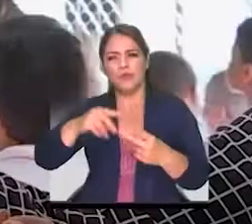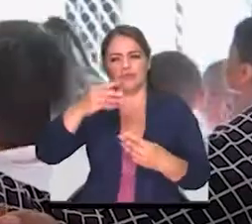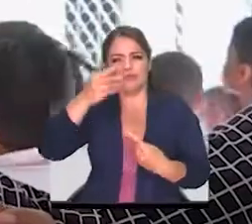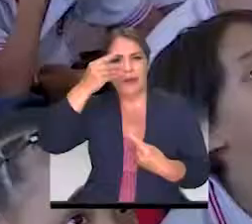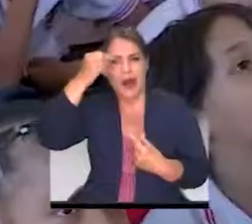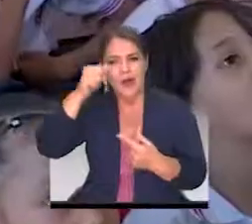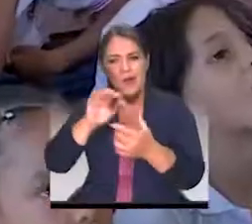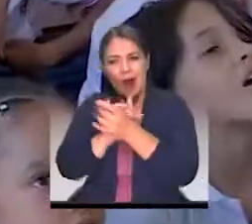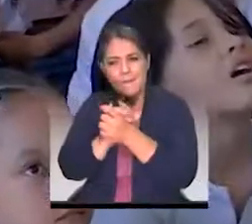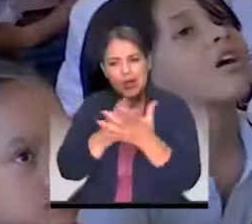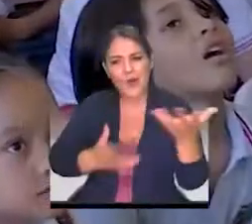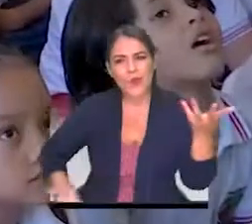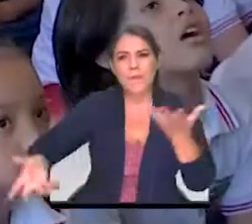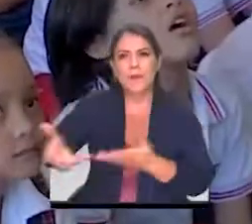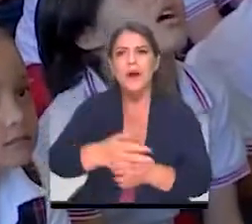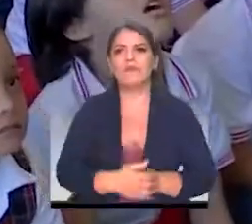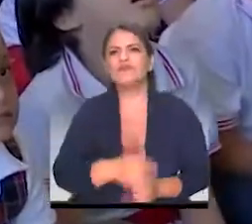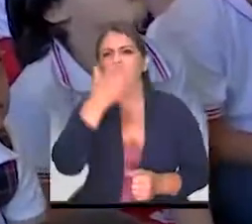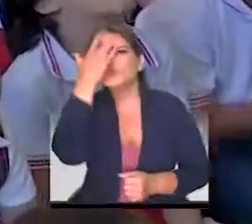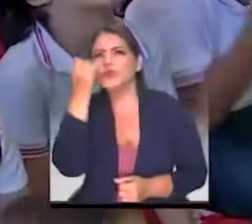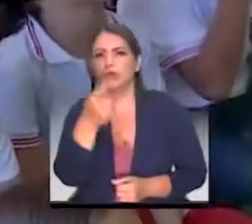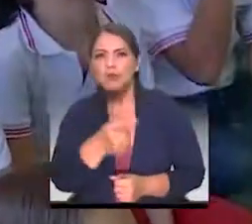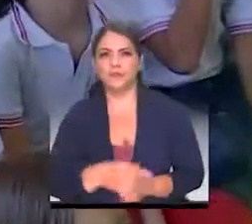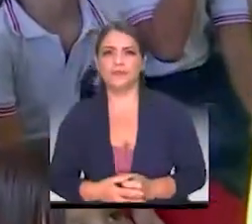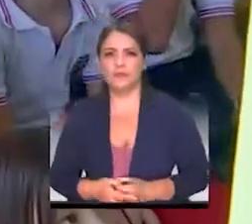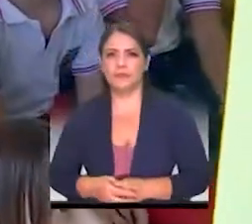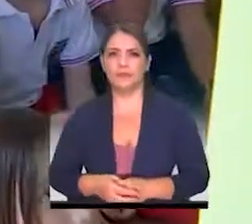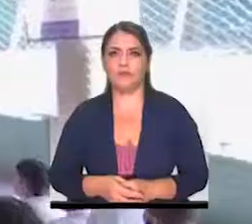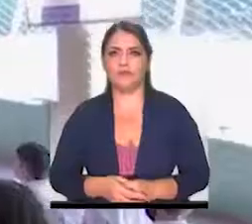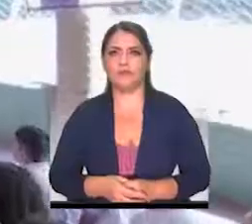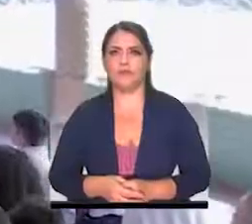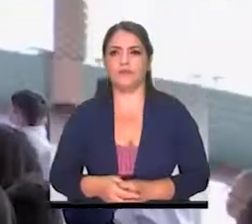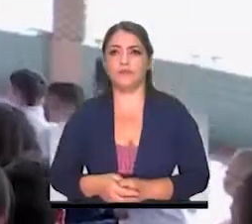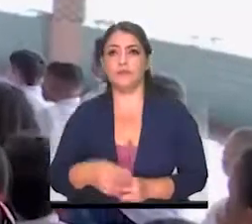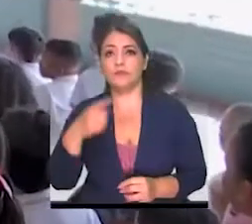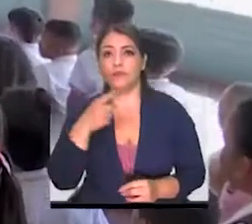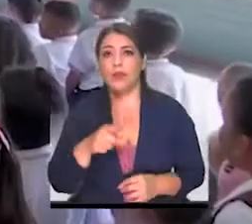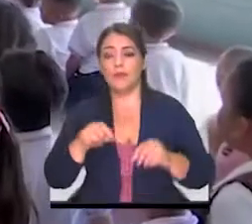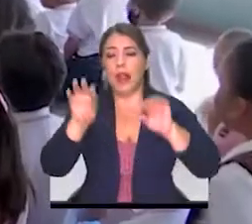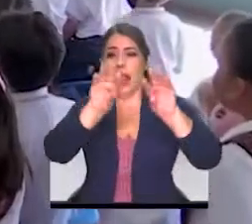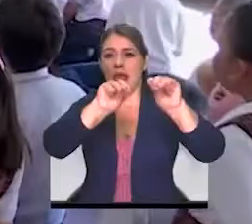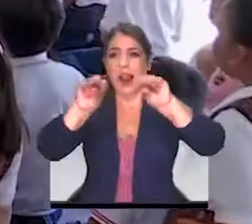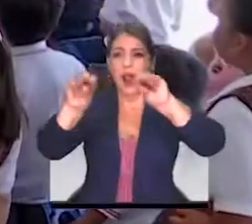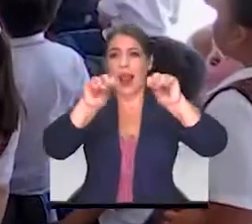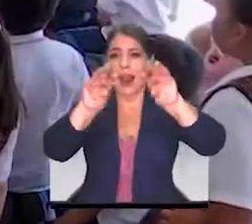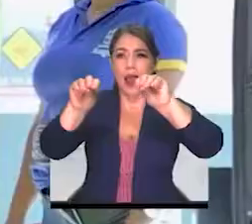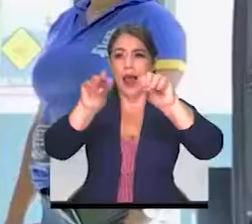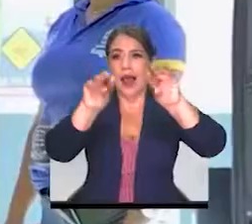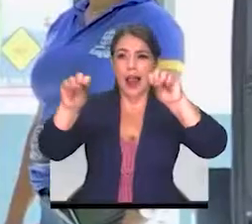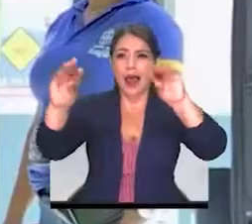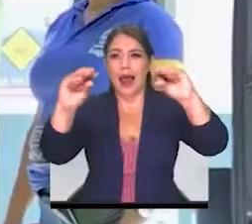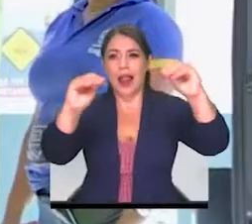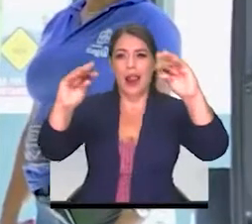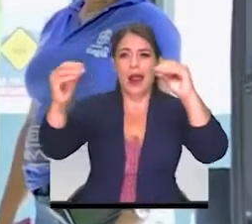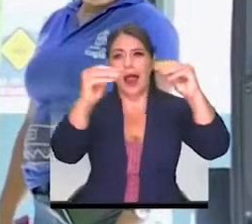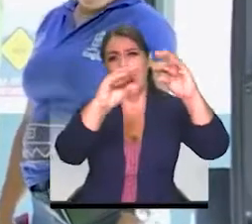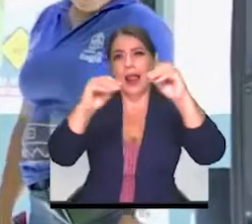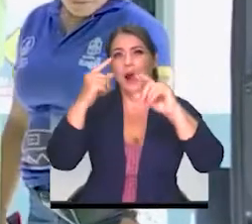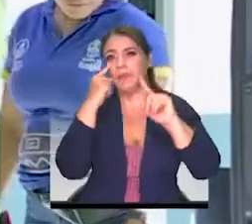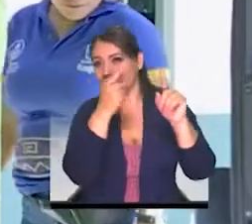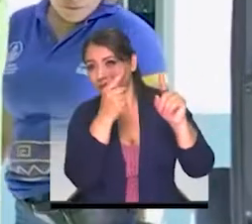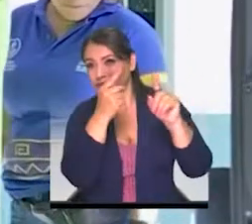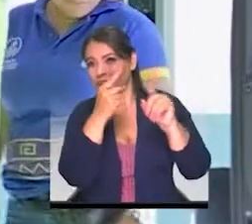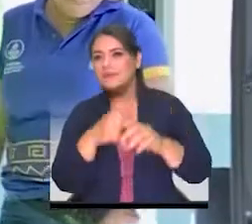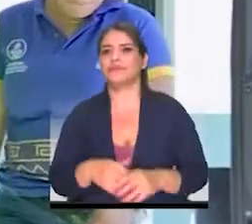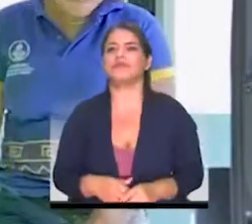la amistad. ¿Por qué? Porque por medio de esta obra de títeres les damos a